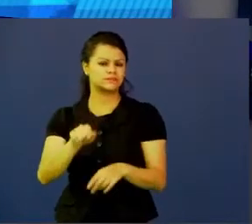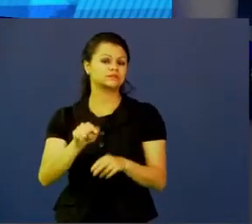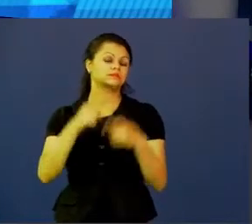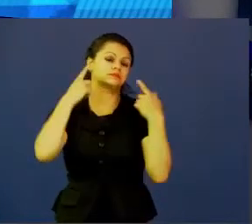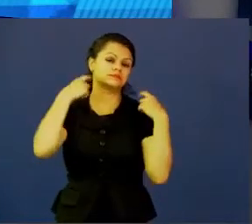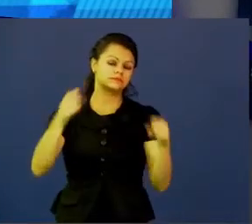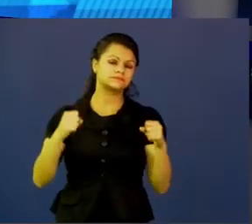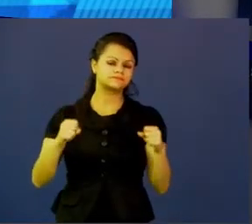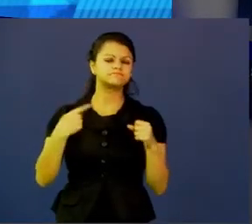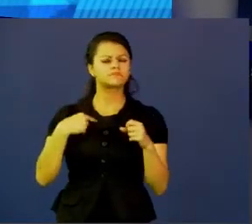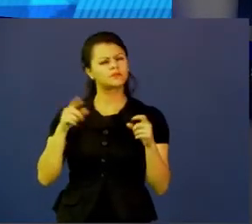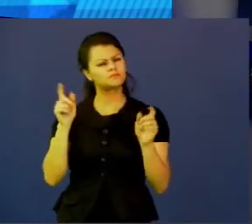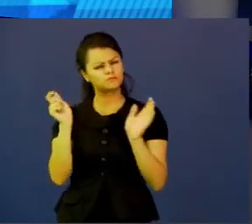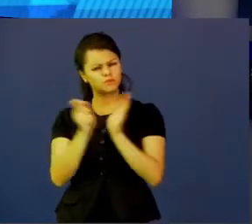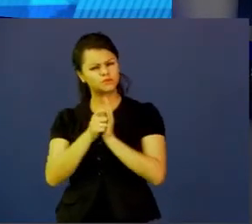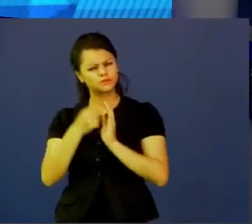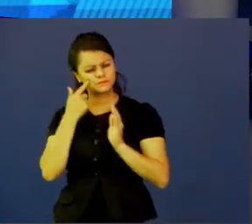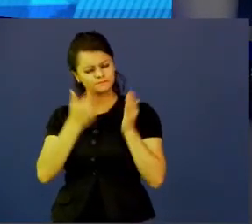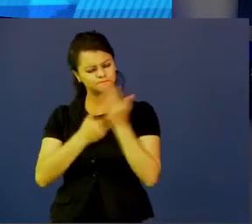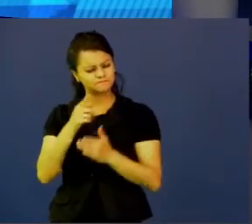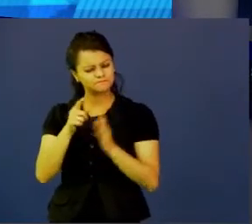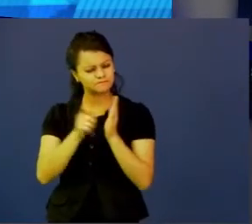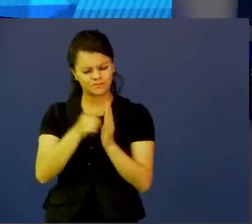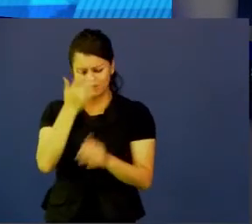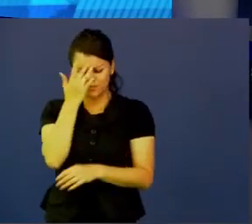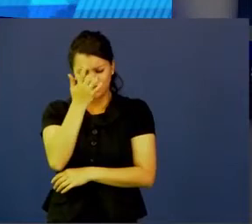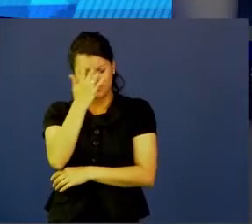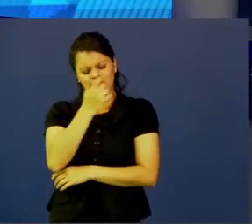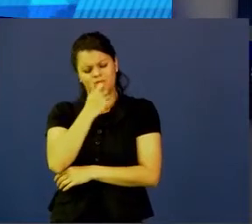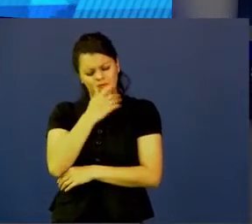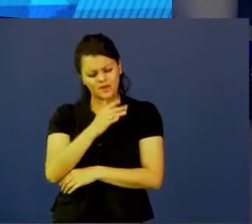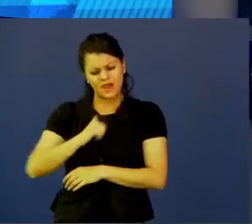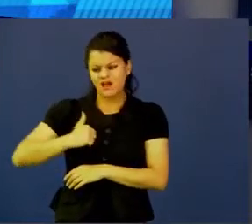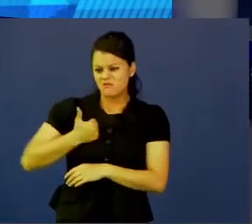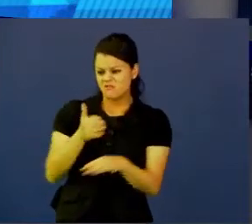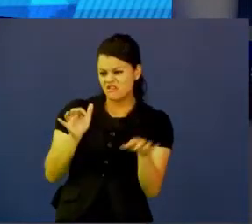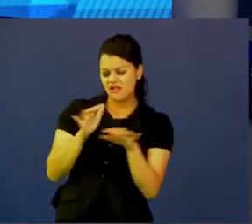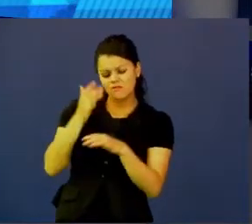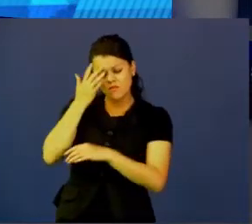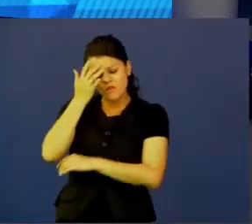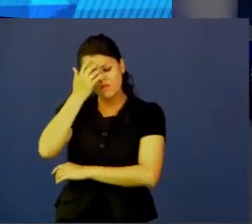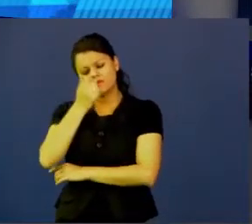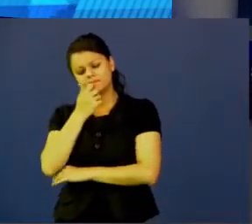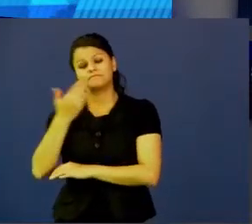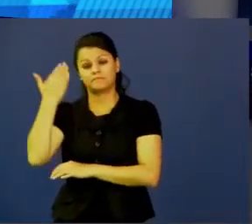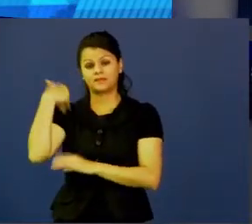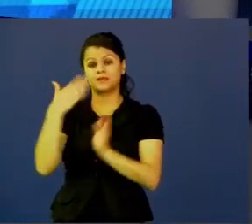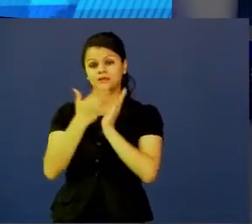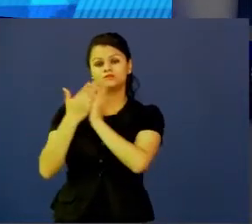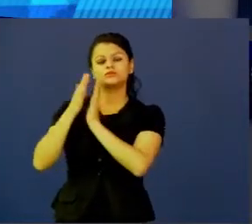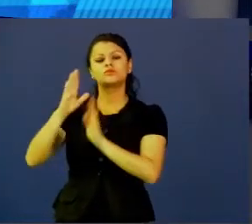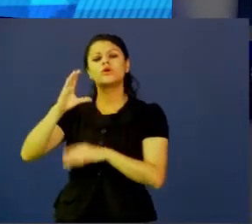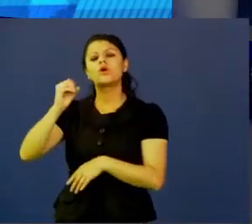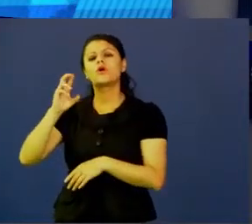es que nosotros, para entender mejor este fenómeno, hicimos el año pasado un estudio con Corpovisionarios. Corpovisionarios es la fundación de Antanas